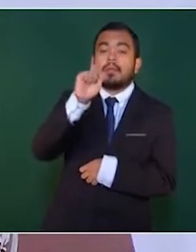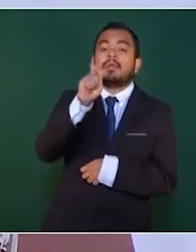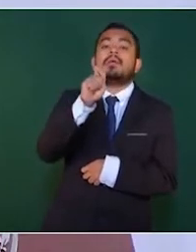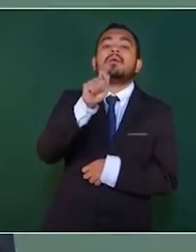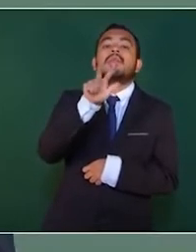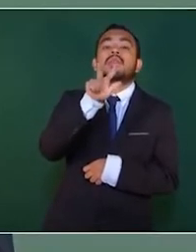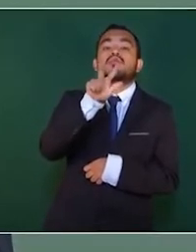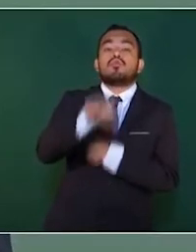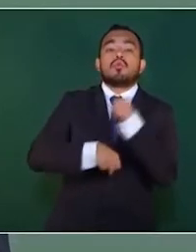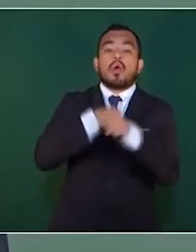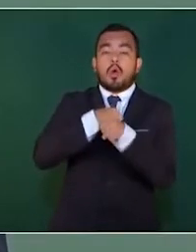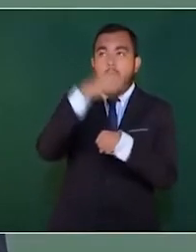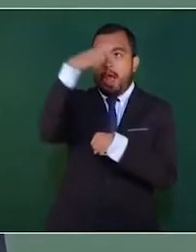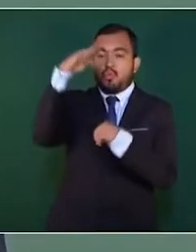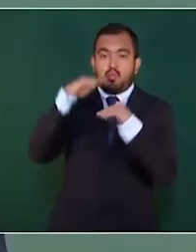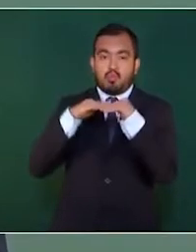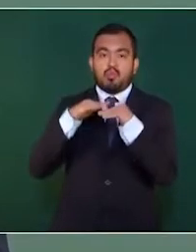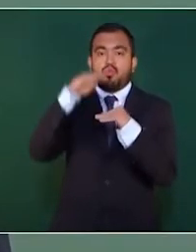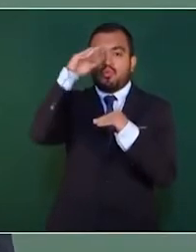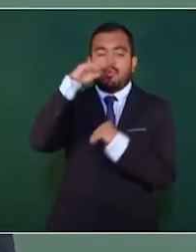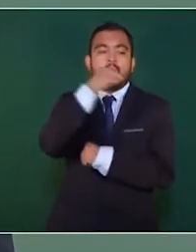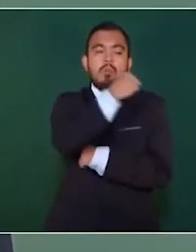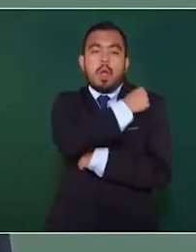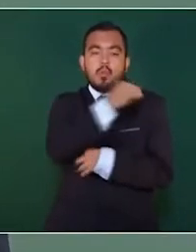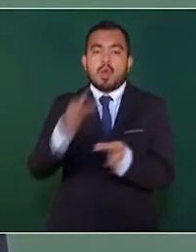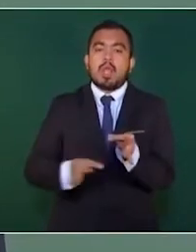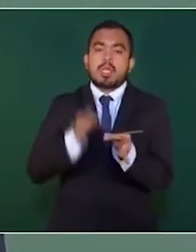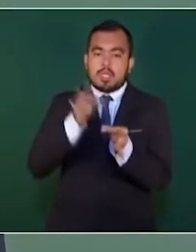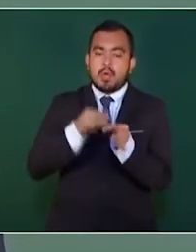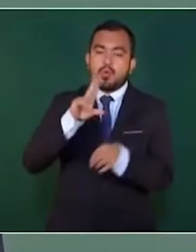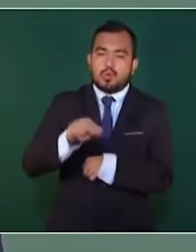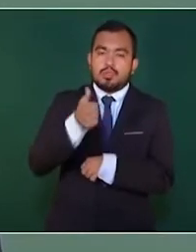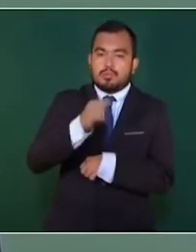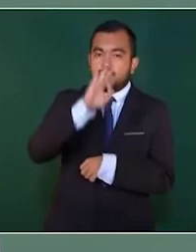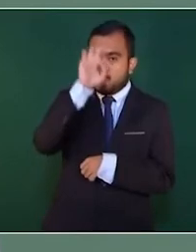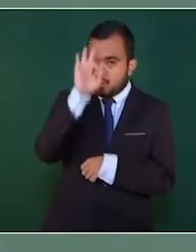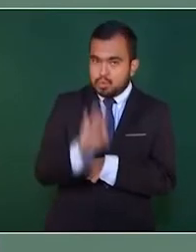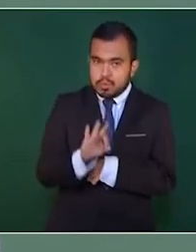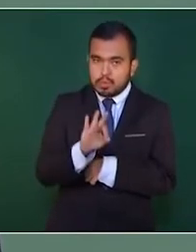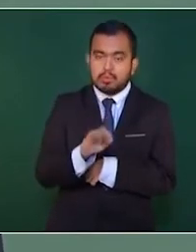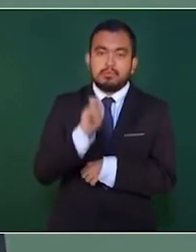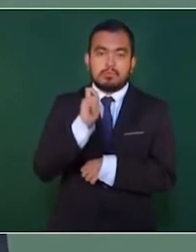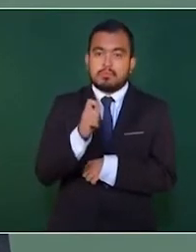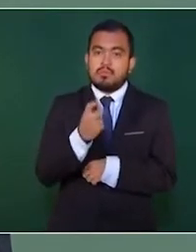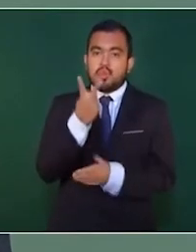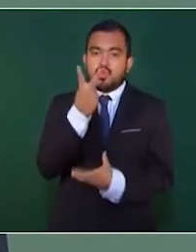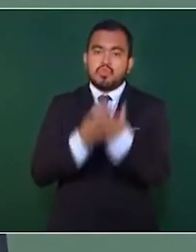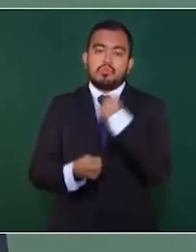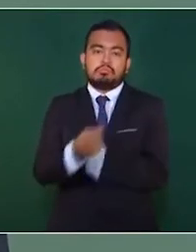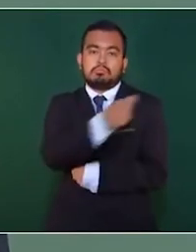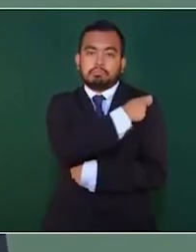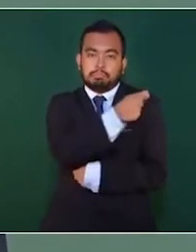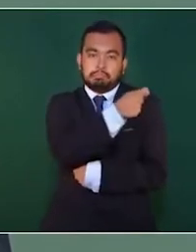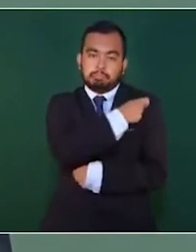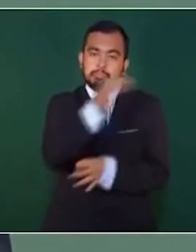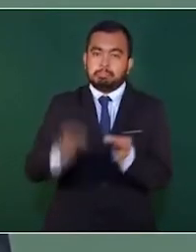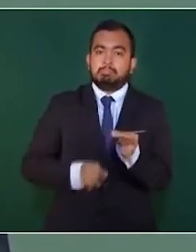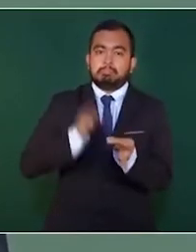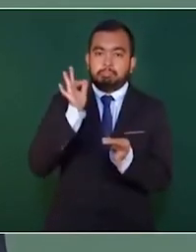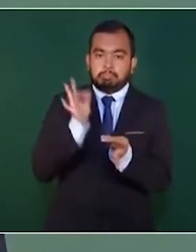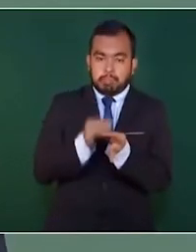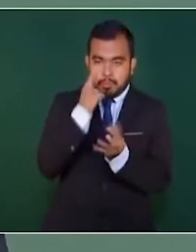adelante que ya han sido cubiertas con la vacuna, en su mayoría con el esquema completo. Y hemos recibido